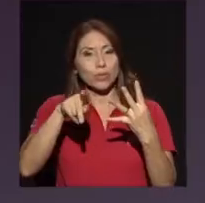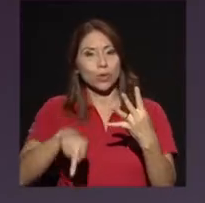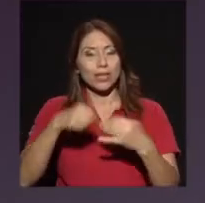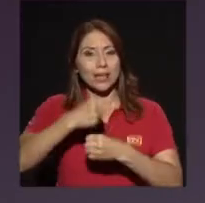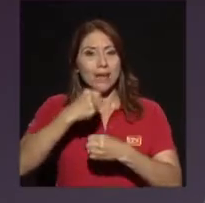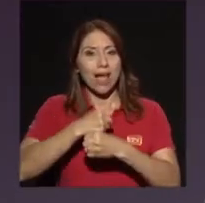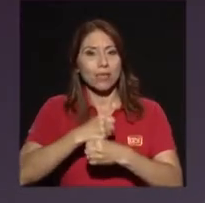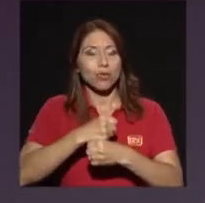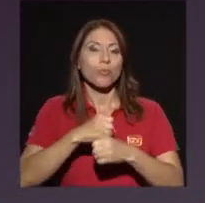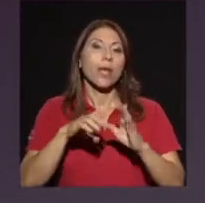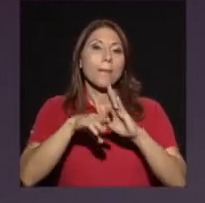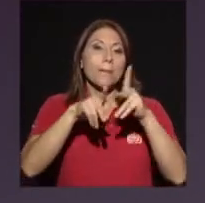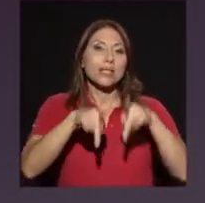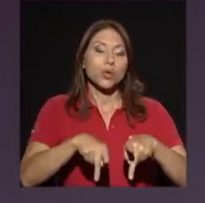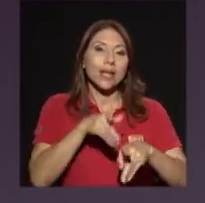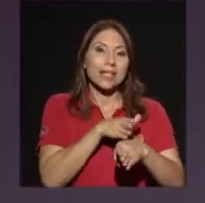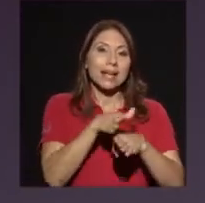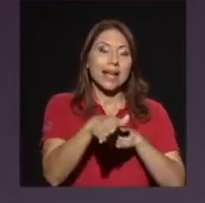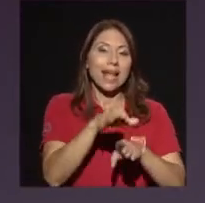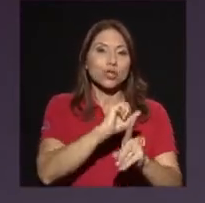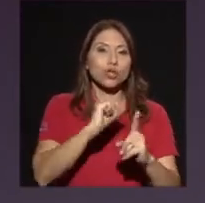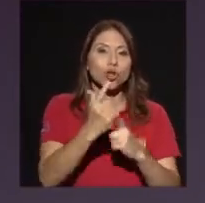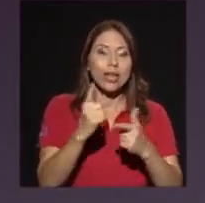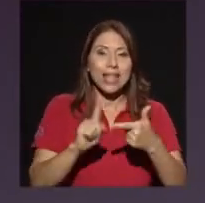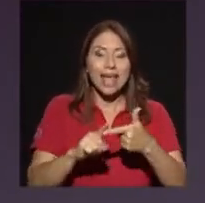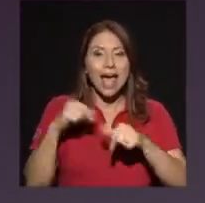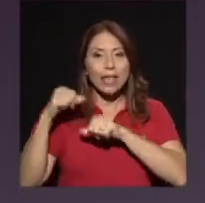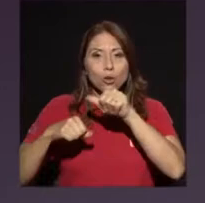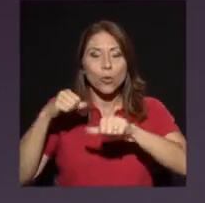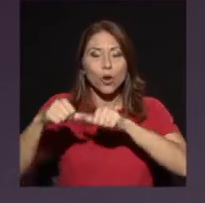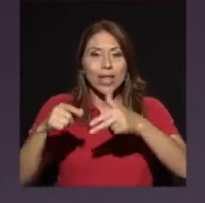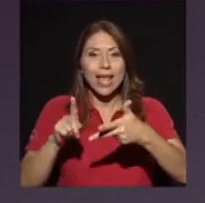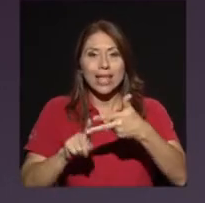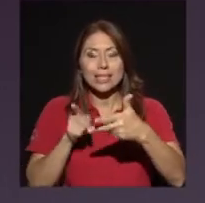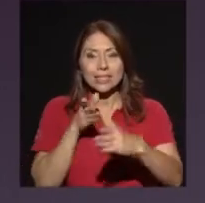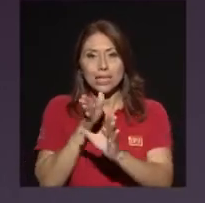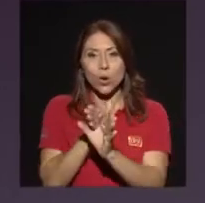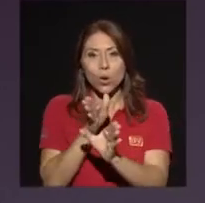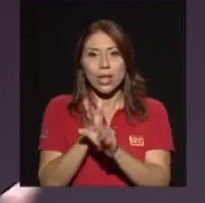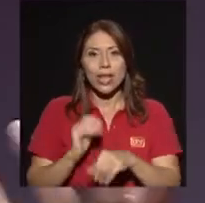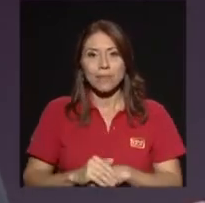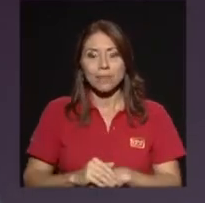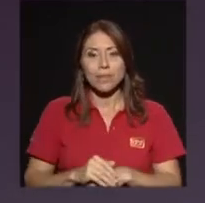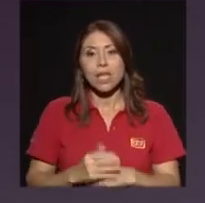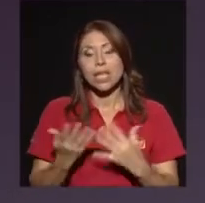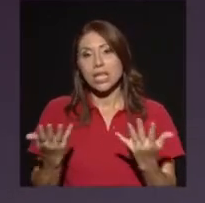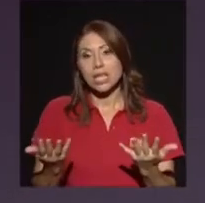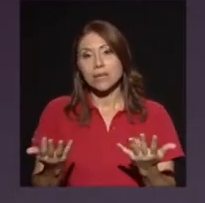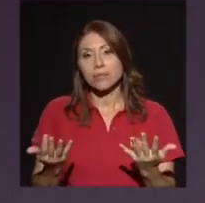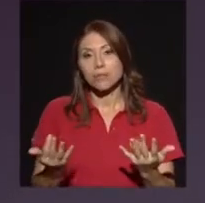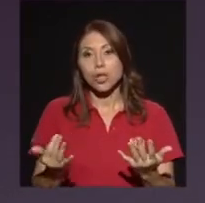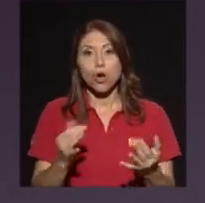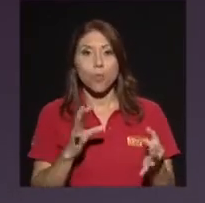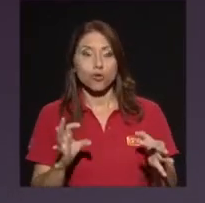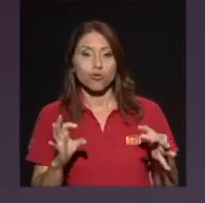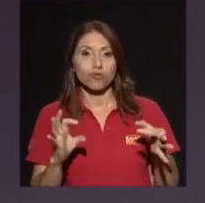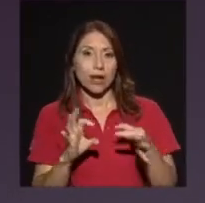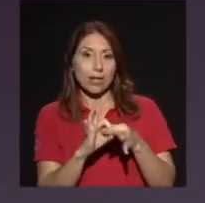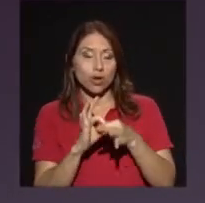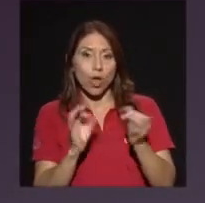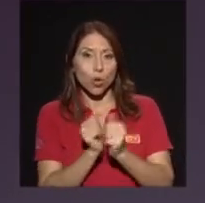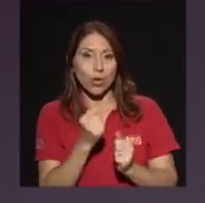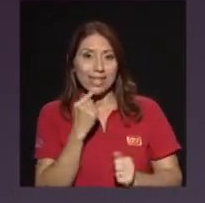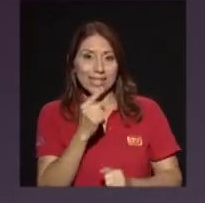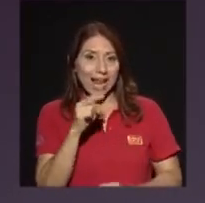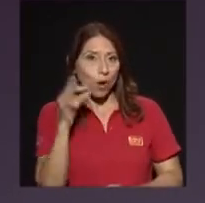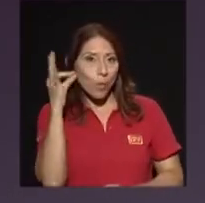ellas personas de Sociología, Antropología y Psicología. Y básicamente, siguiendo lo que decía la compañera, tratamos